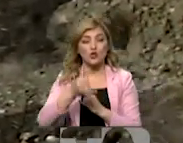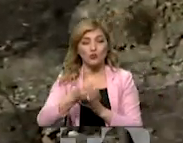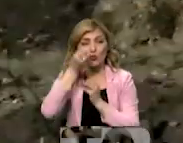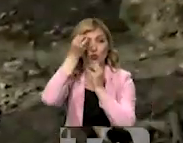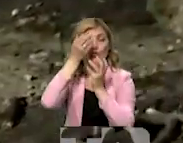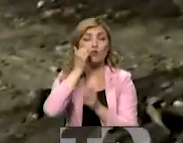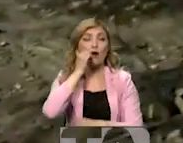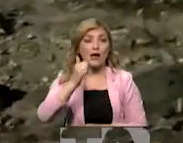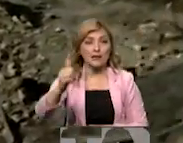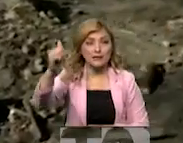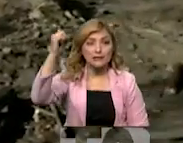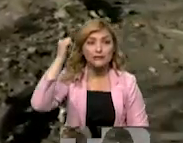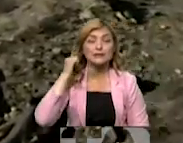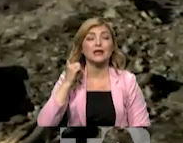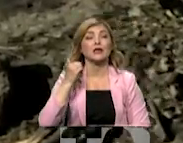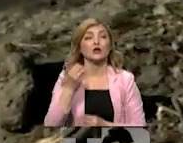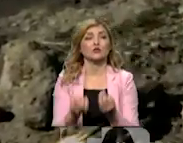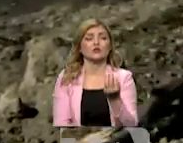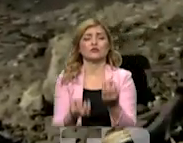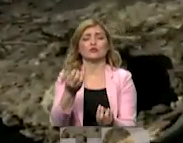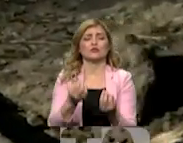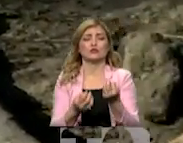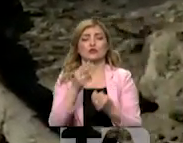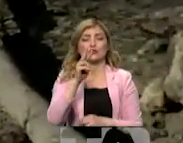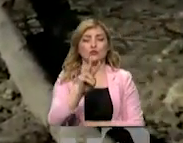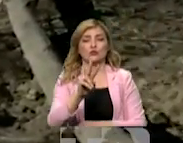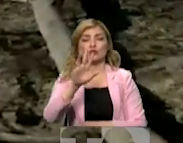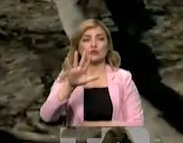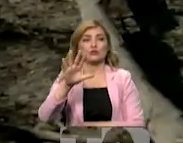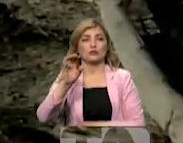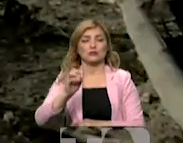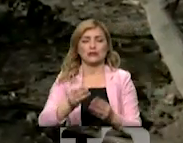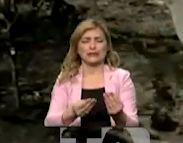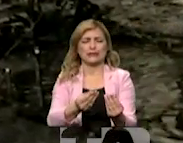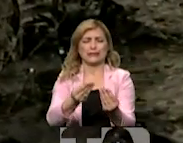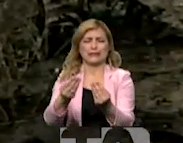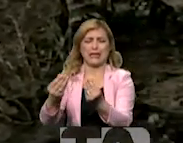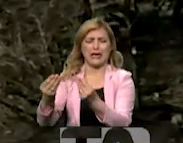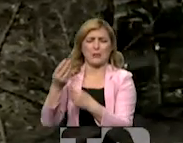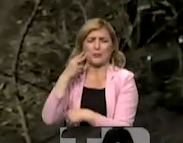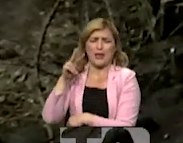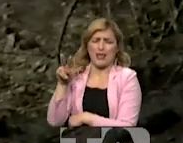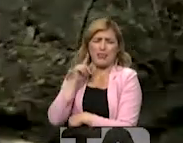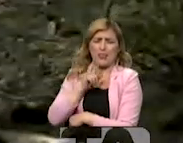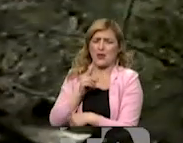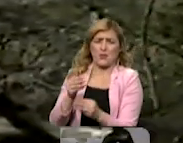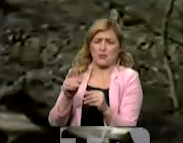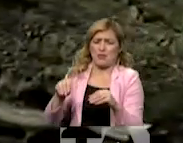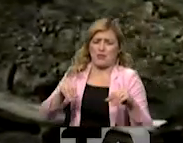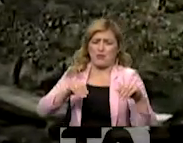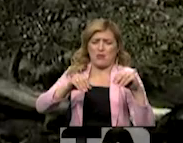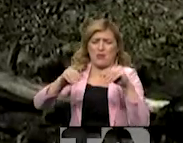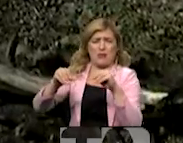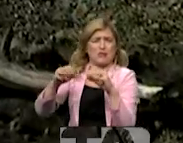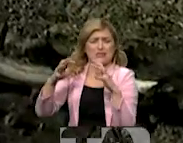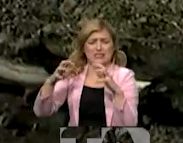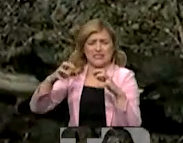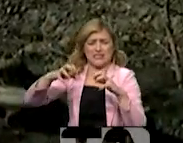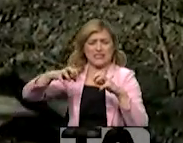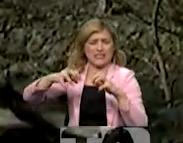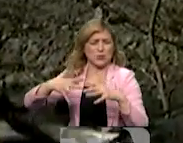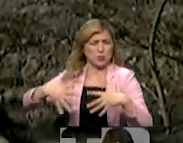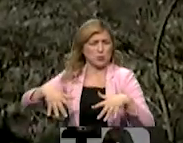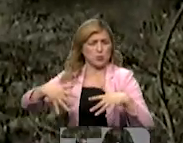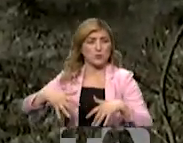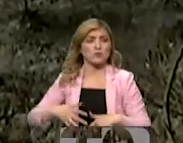informe de ayer ha consumido alrededor de 250 hectáreas vemos al momento que miembros del cuerpo de